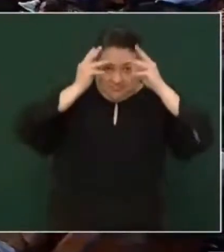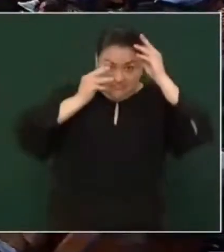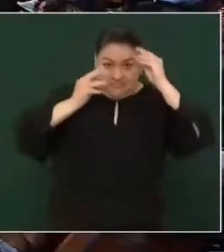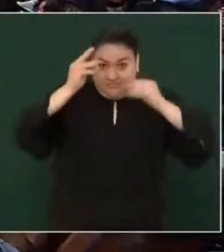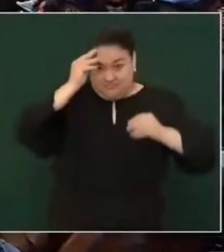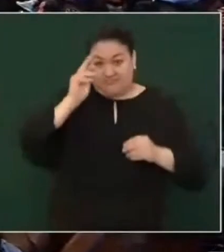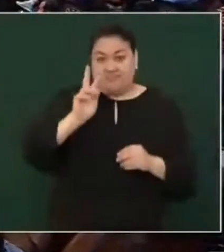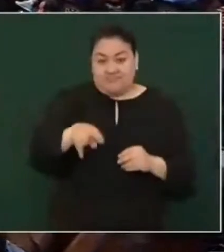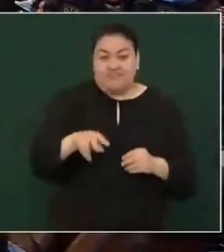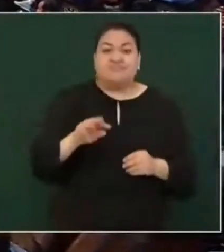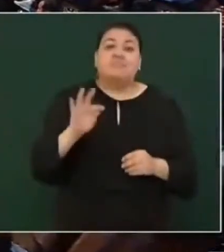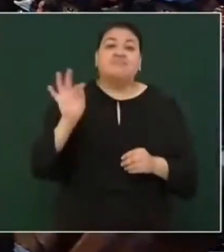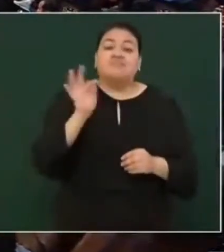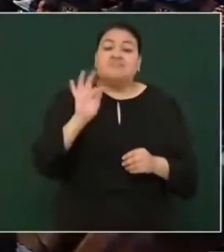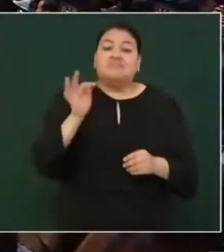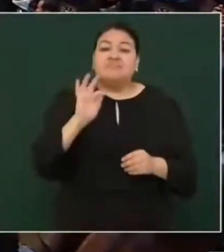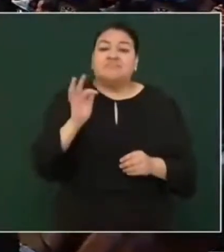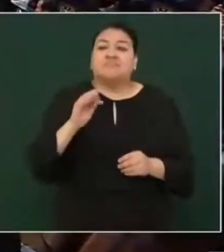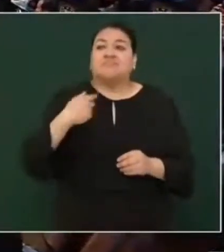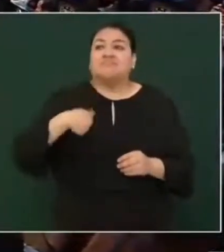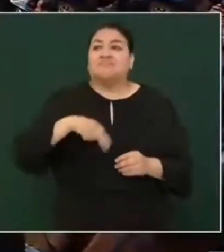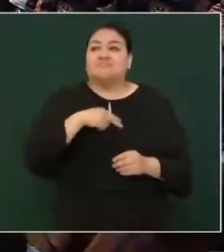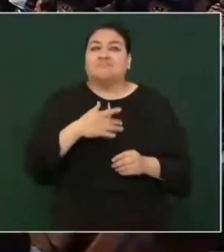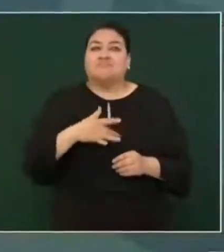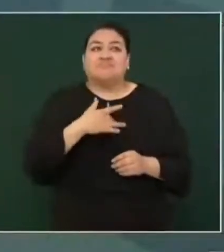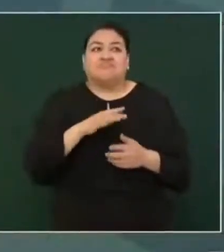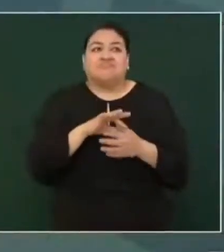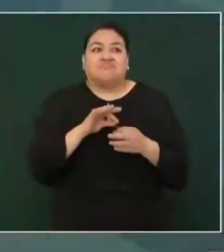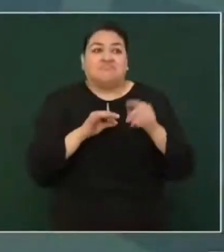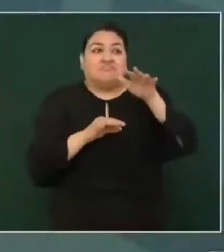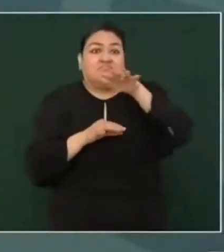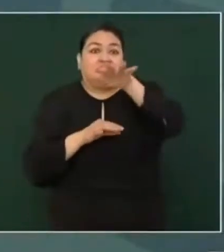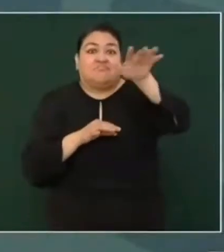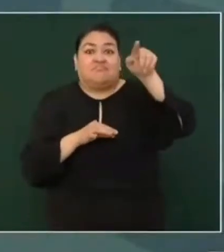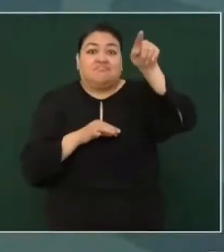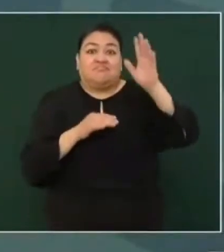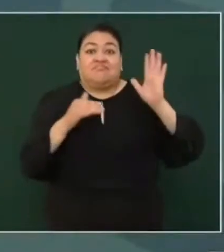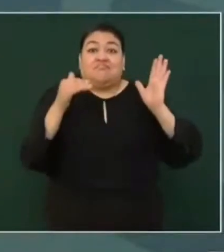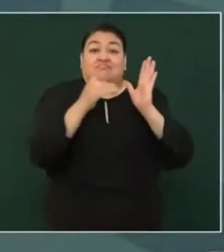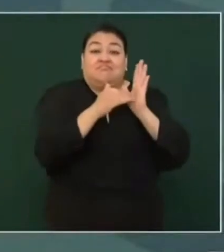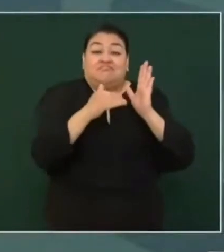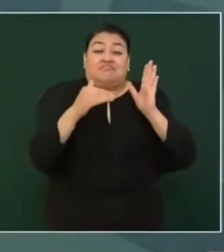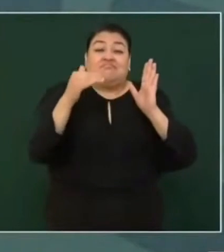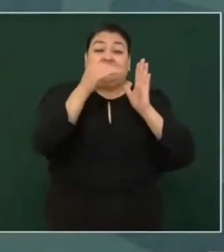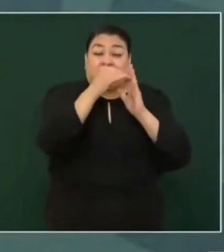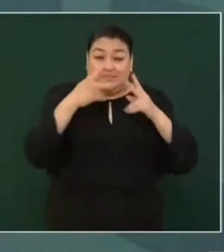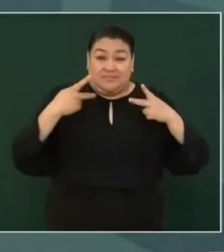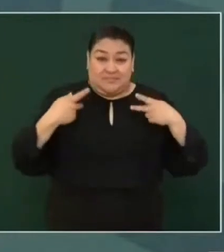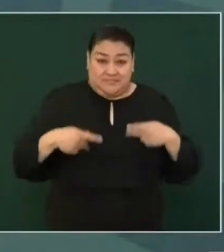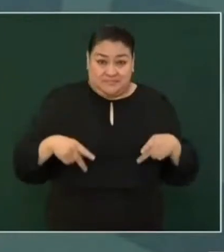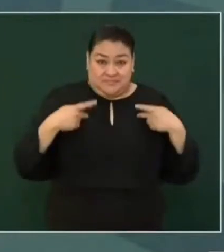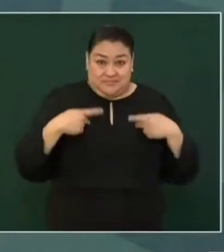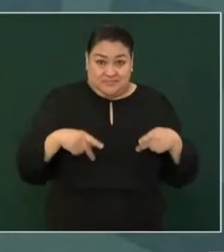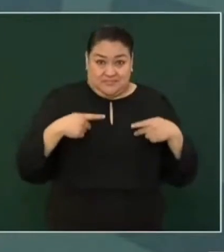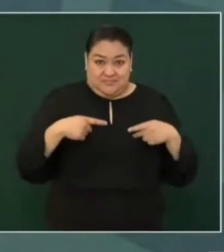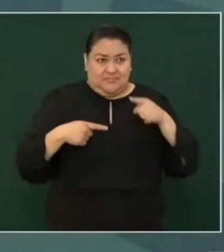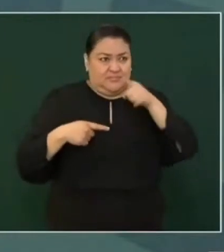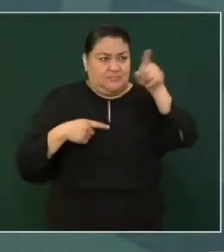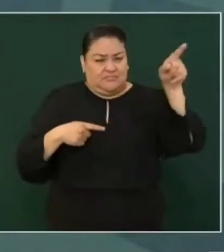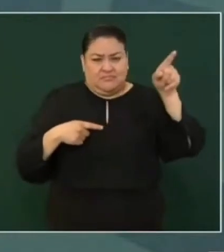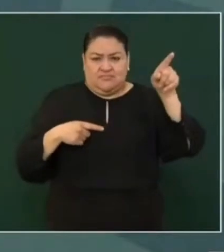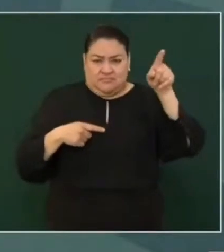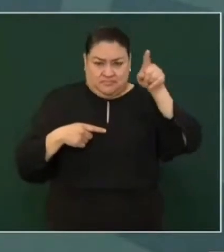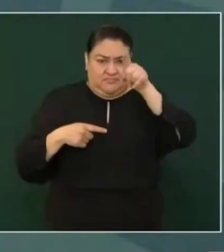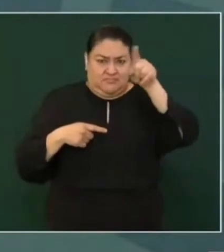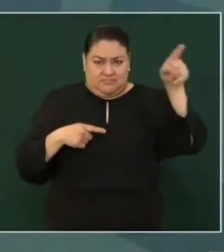Podríamos hablar de millones los que en el extranjero ven